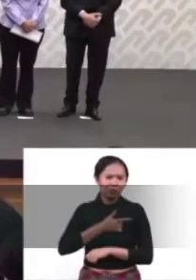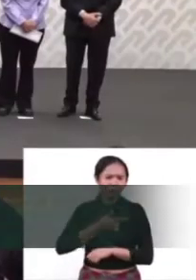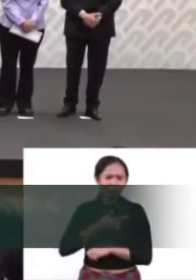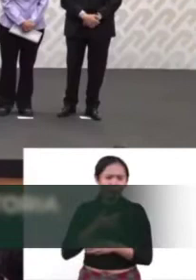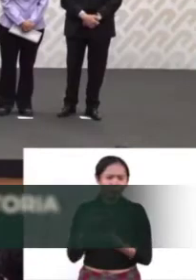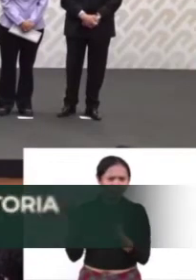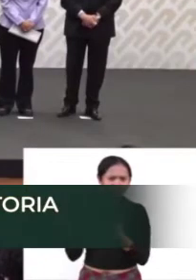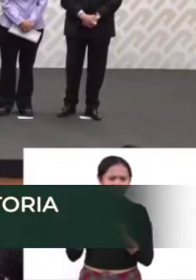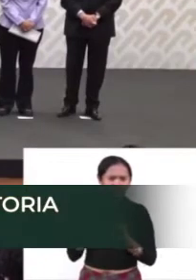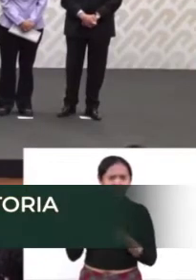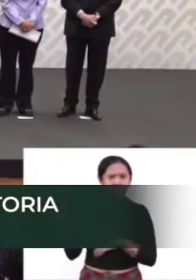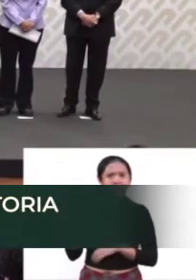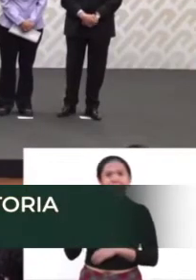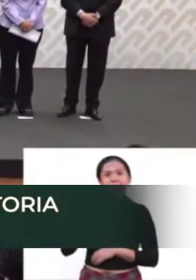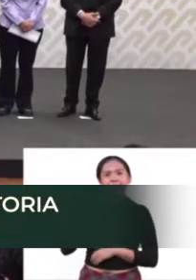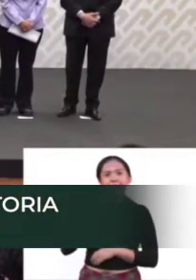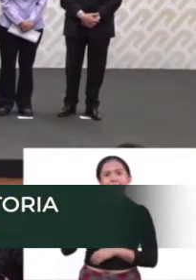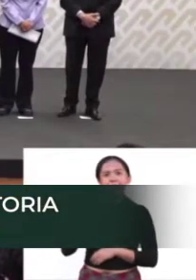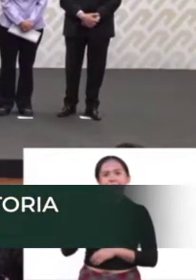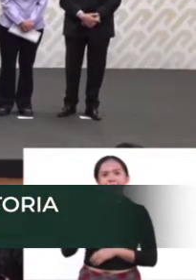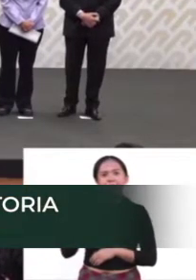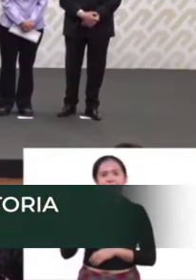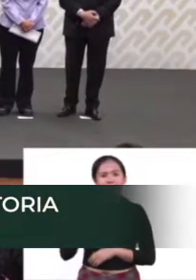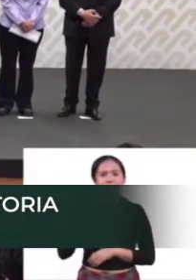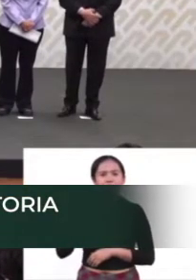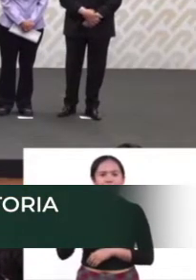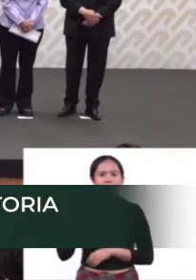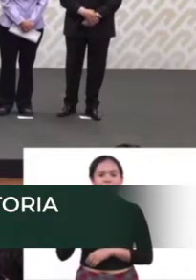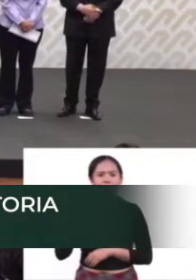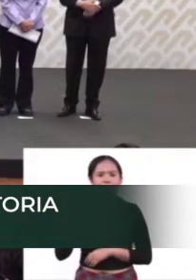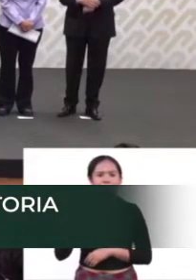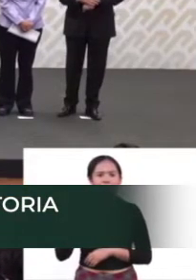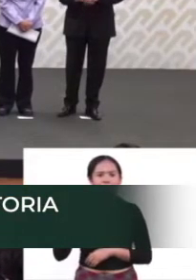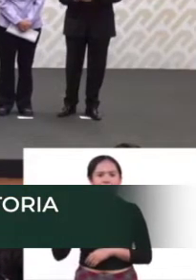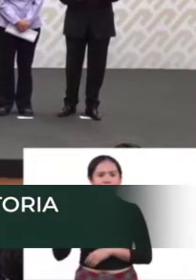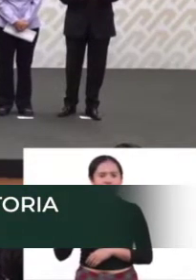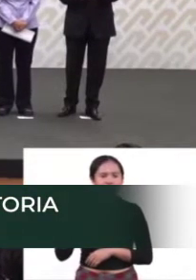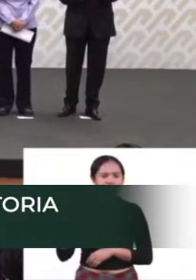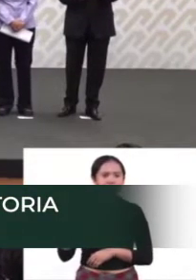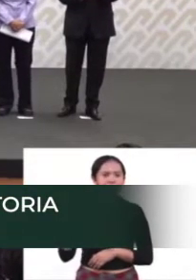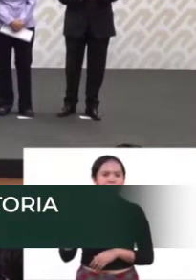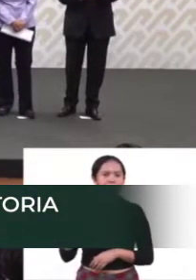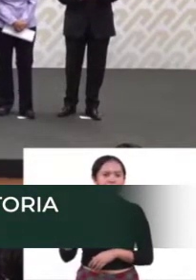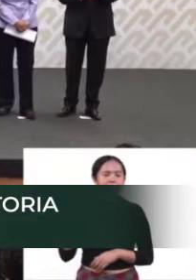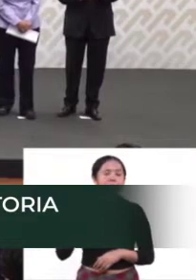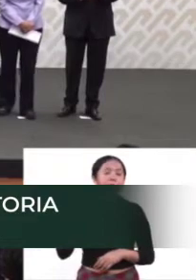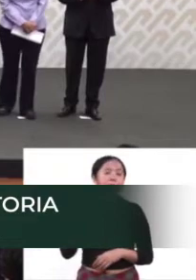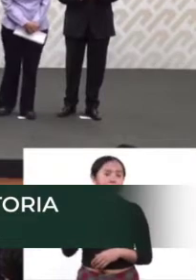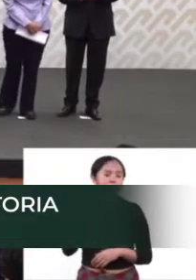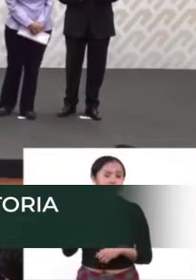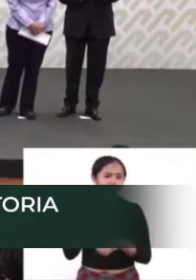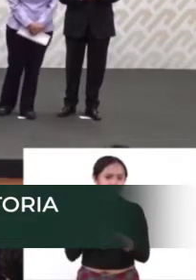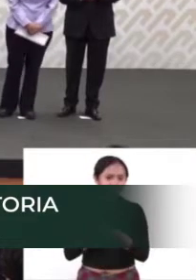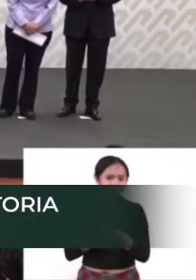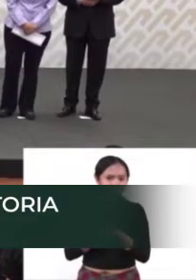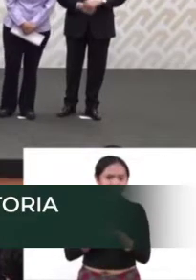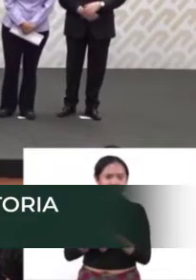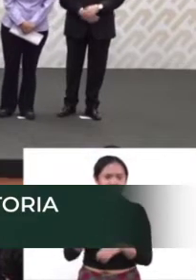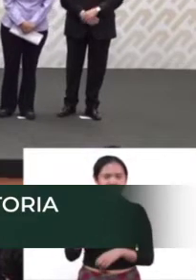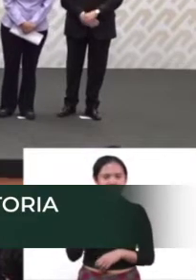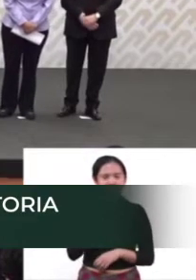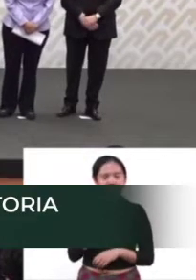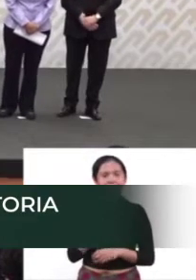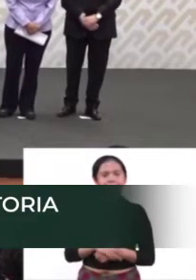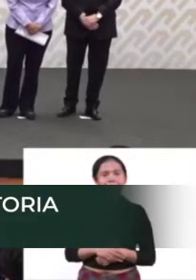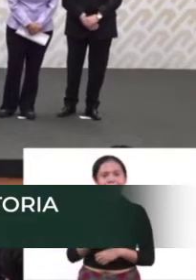Claudia Sheinbaum se sumó a la convocatoria del presidente López Obrador para marchar el 27 de noviembre desde el Ángel de la Independencia